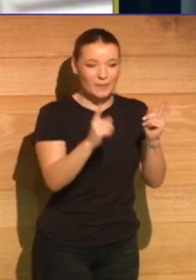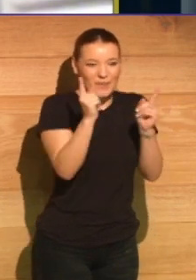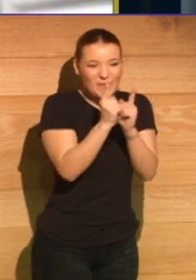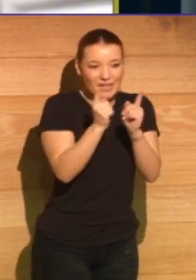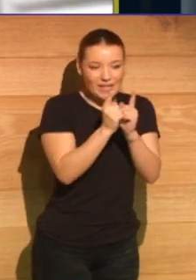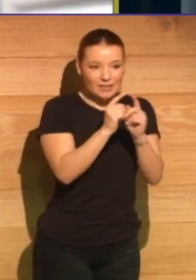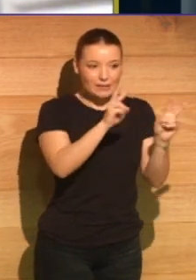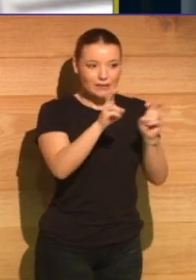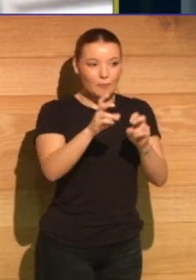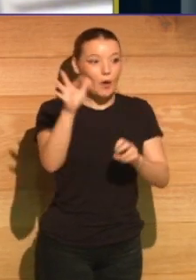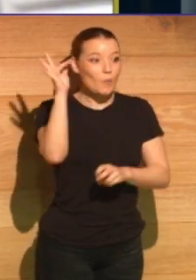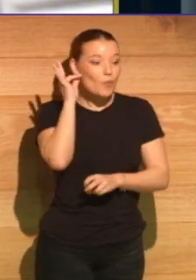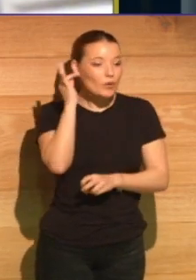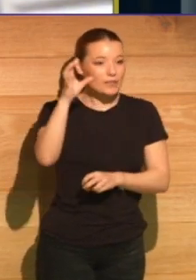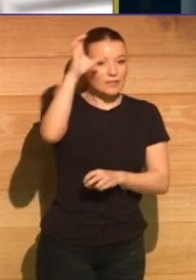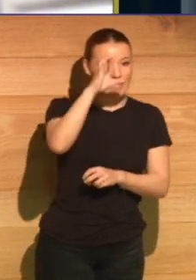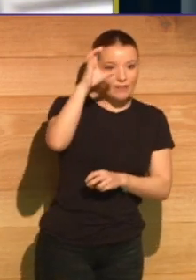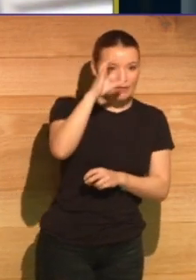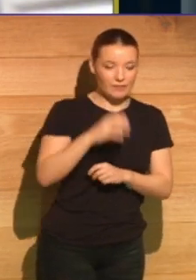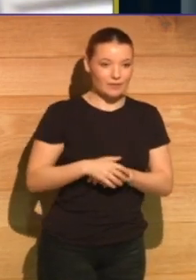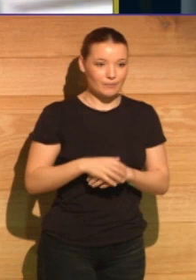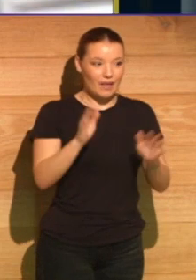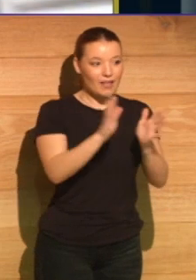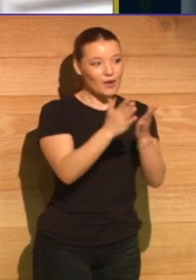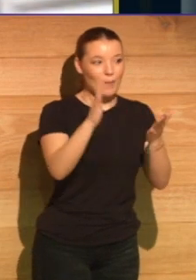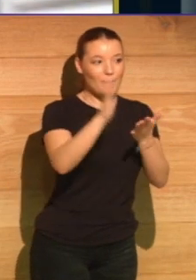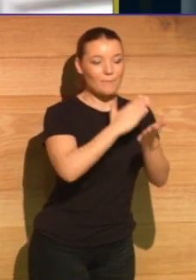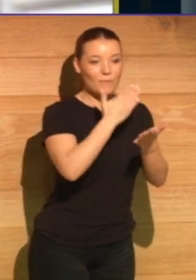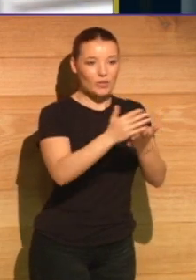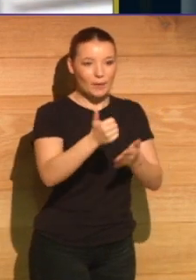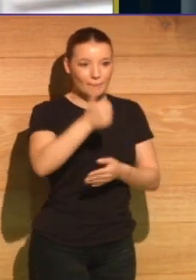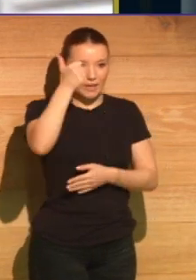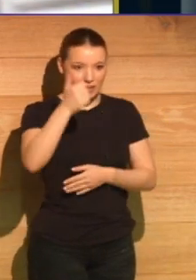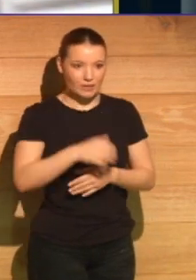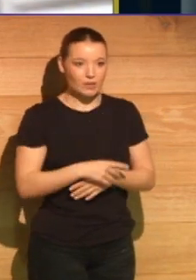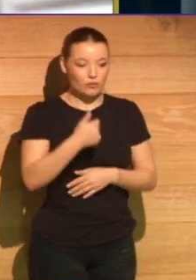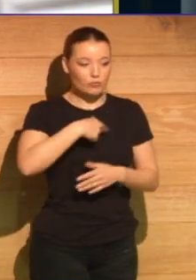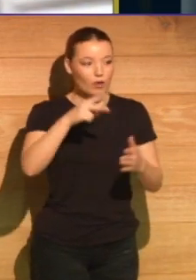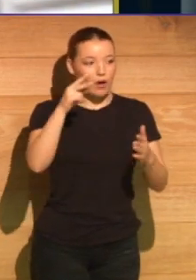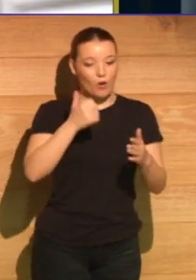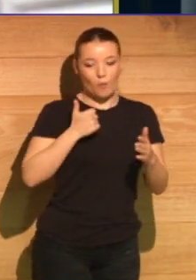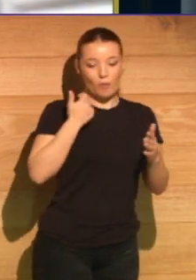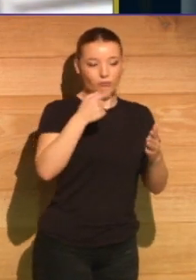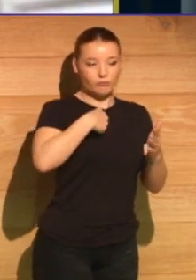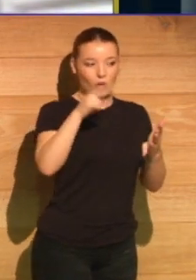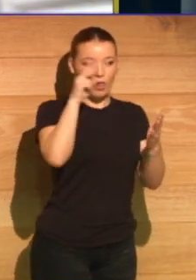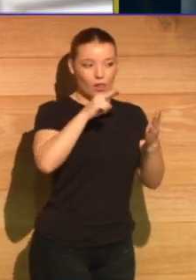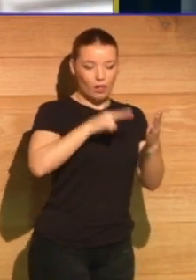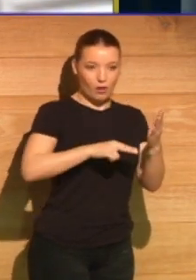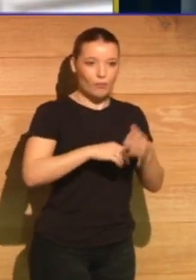quizás la enciclopedia más poética que yo he tenido la oportunidad de